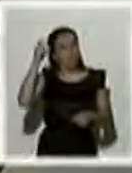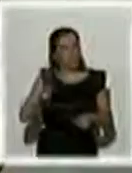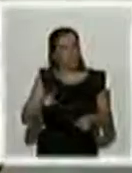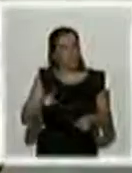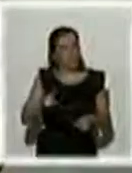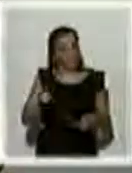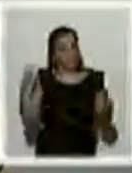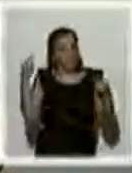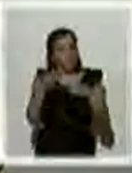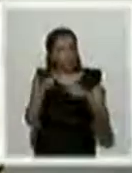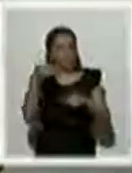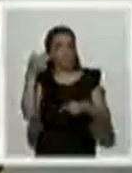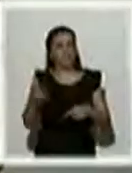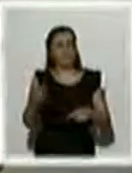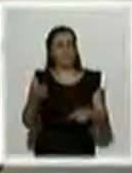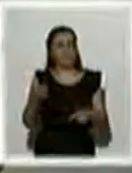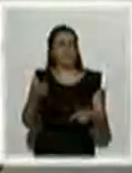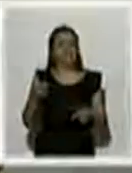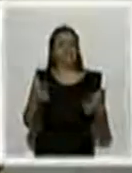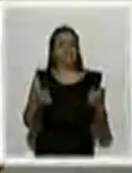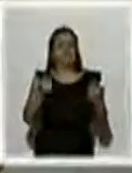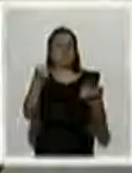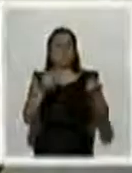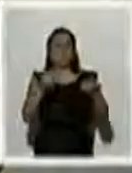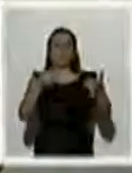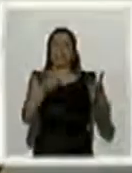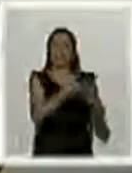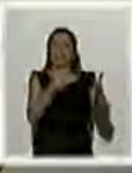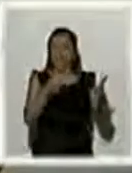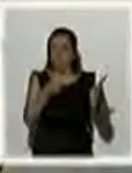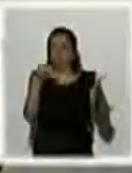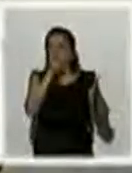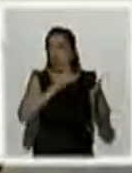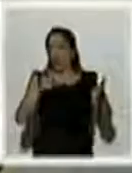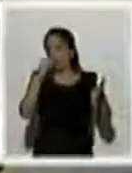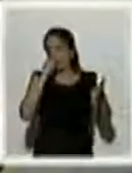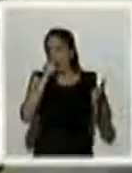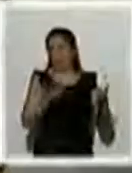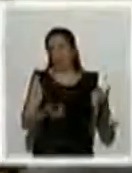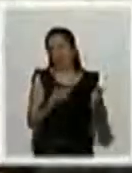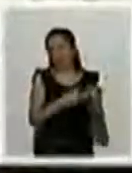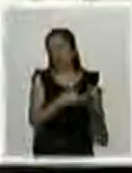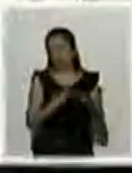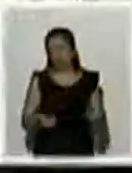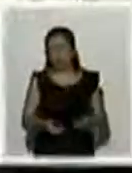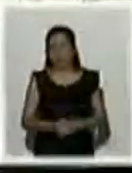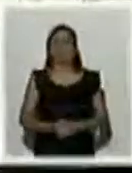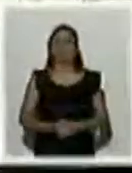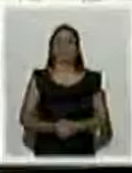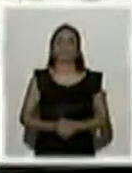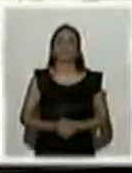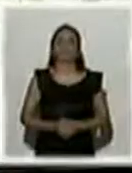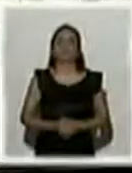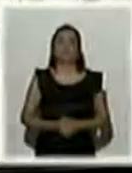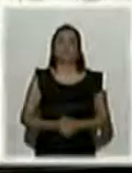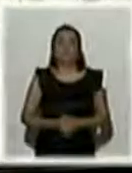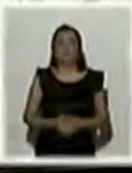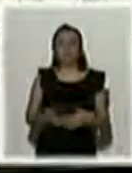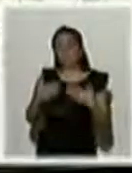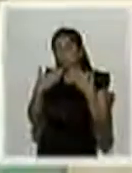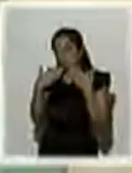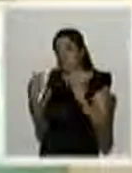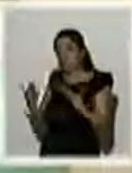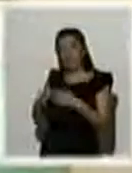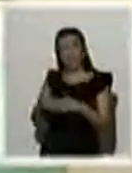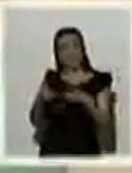inconstitucionales los proyectos de reforma de la justicia. La Corte Suprema nos dio la razón. Muy bien, muchas gracias. Así hemos terminado con